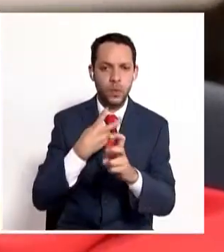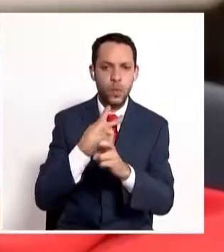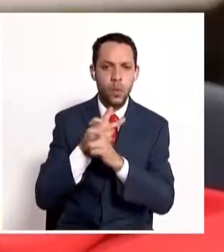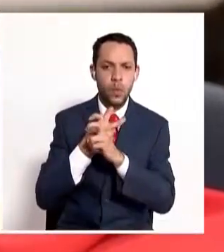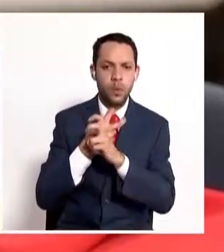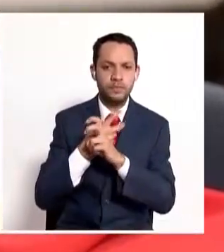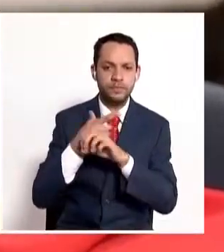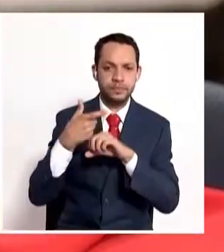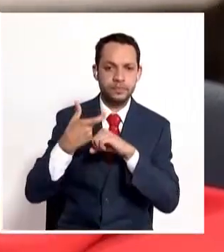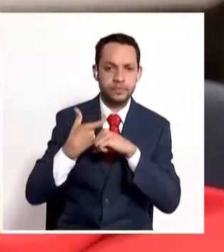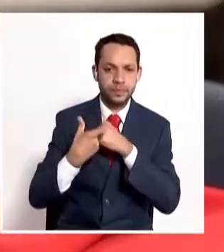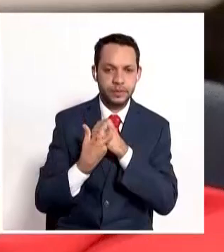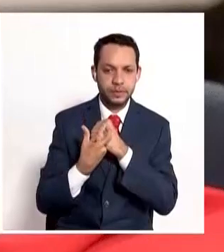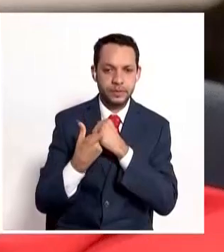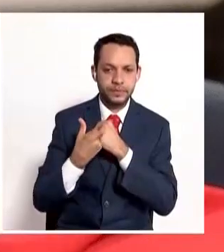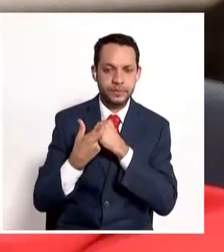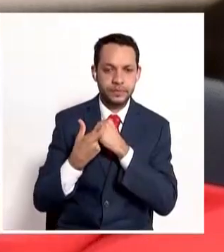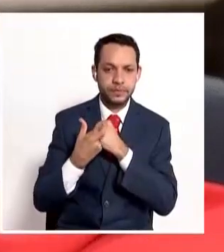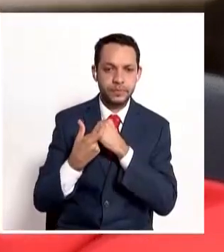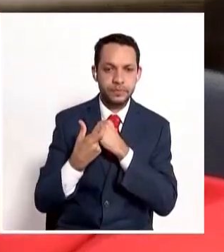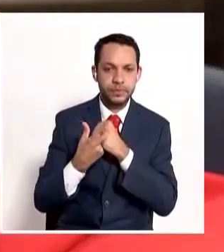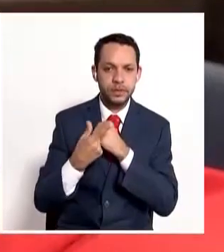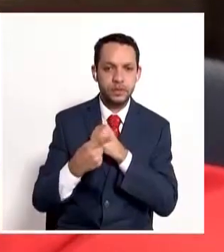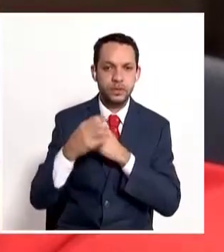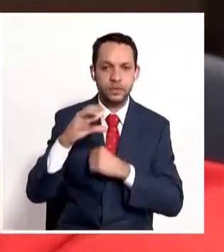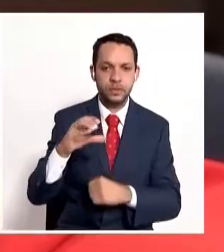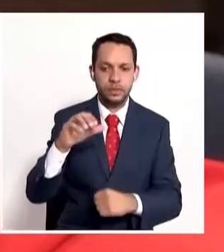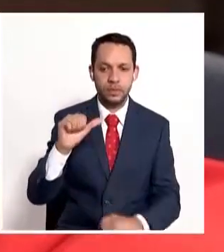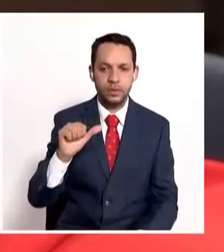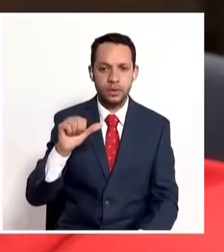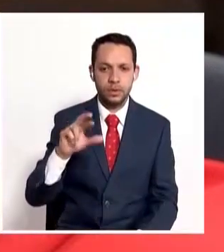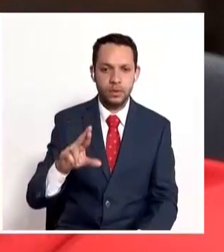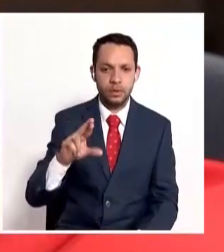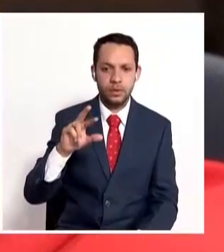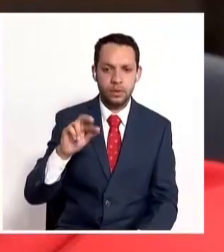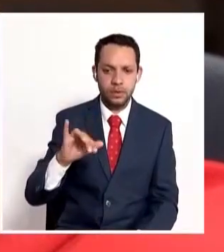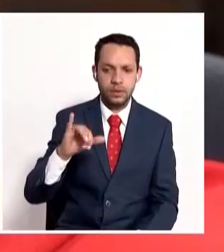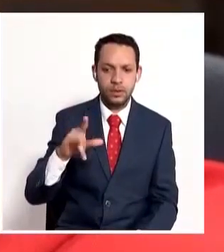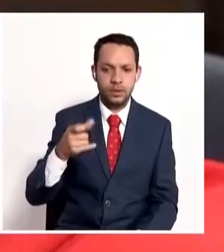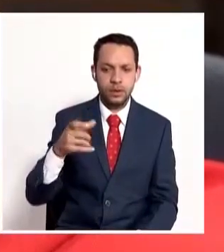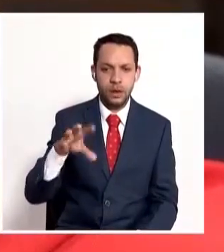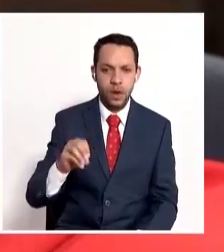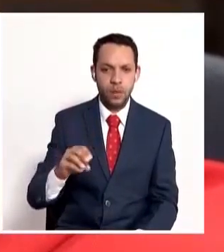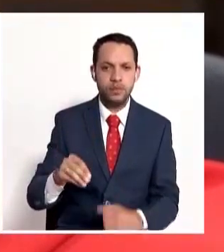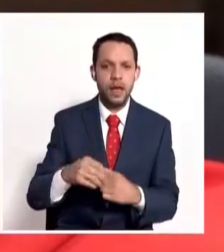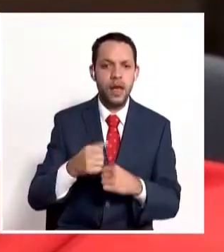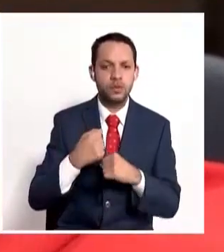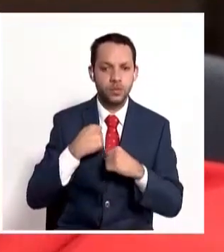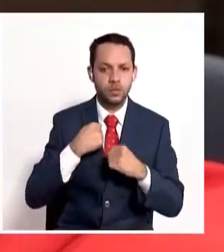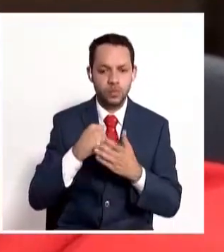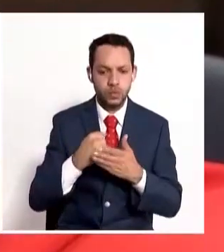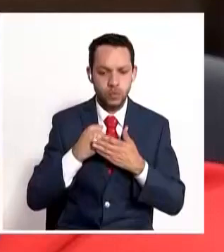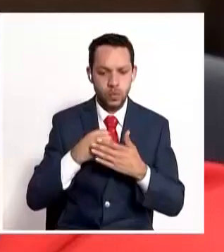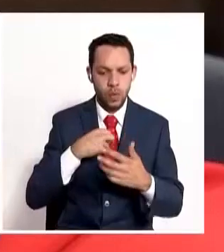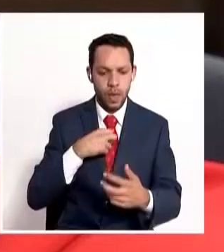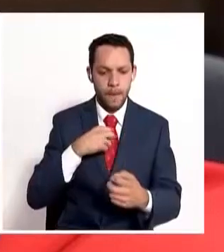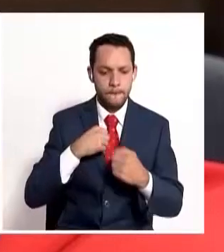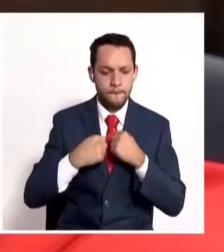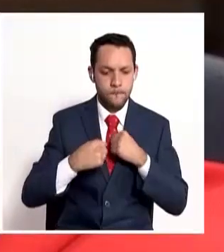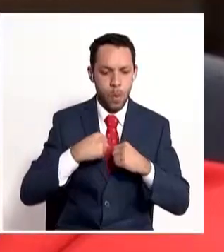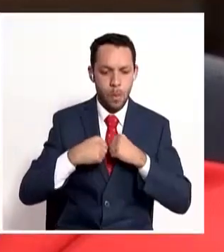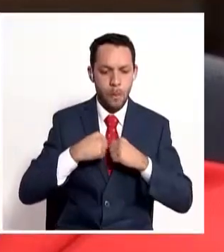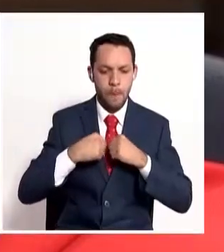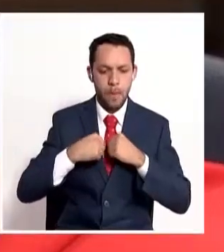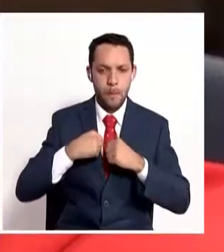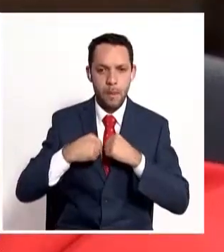recubierta de lo que llamamos cartílago lo que va a permitir que haya movimiento que haya lubricación bueno que haya armonía en toda la parte